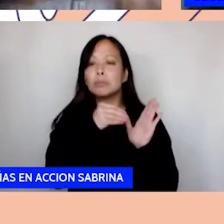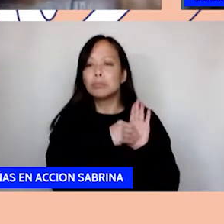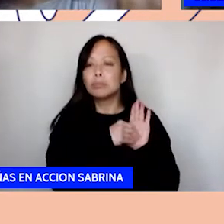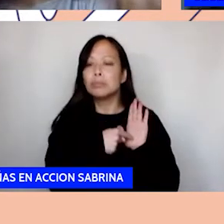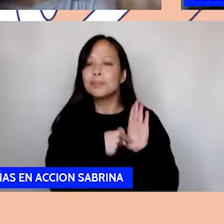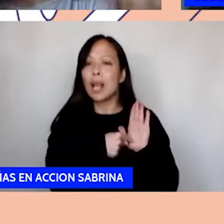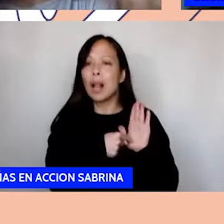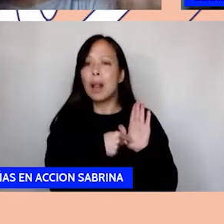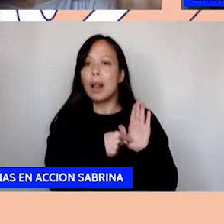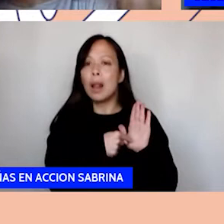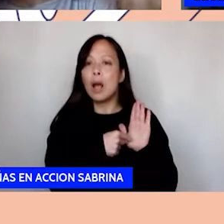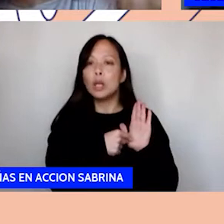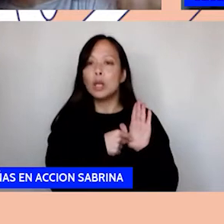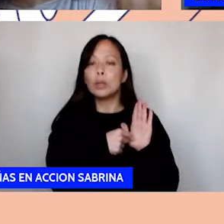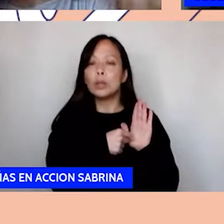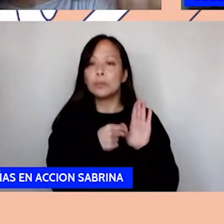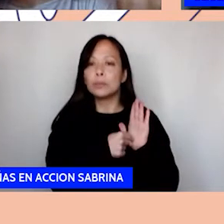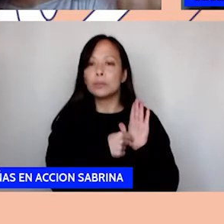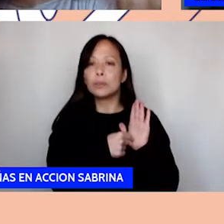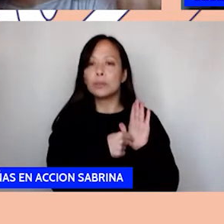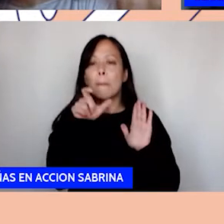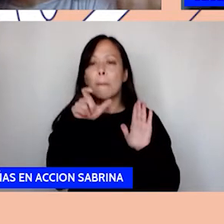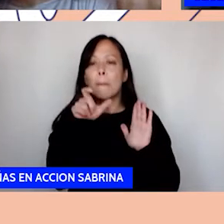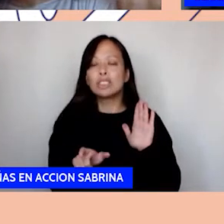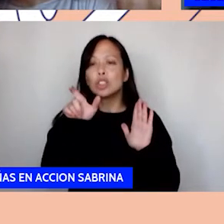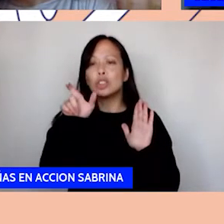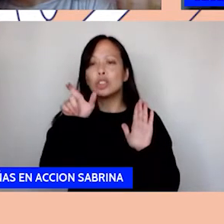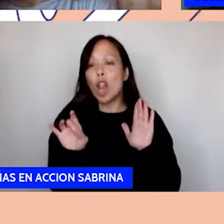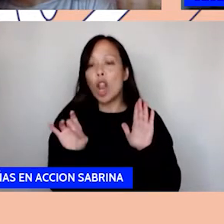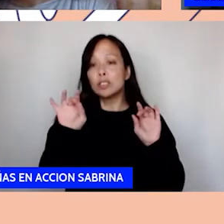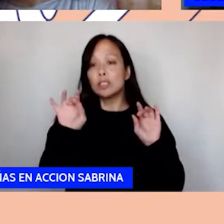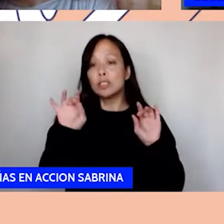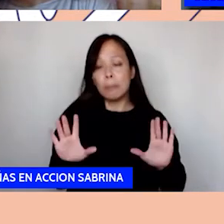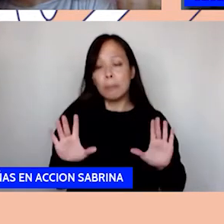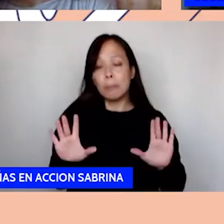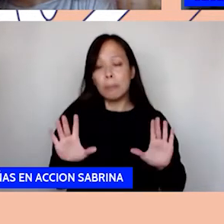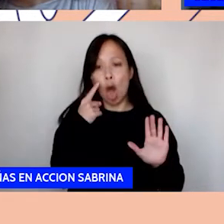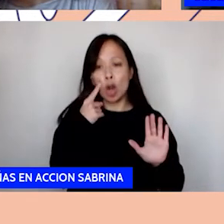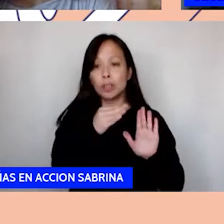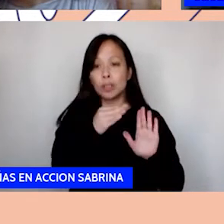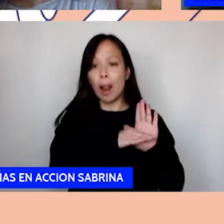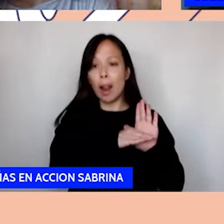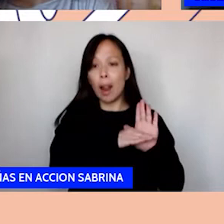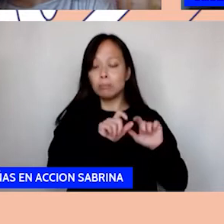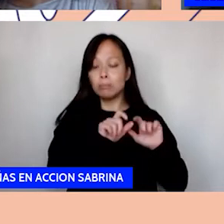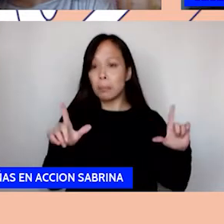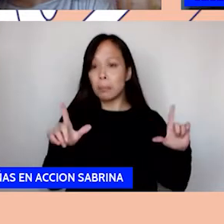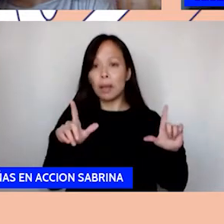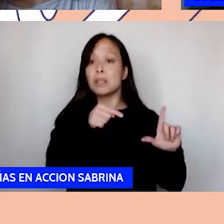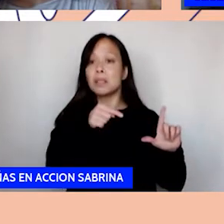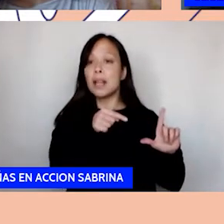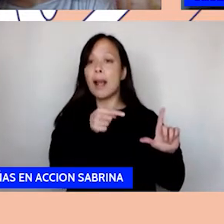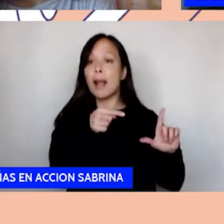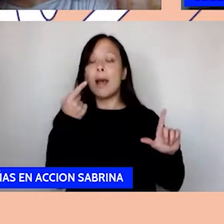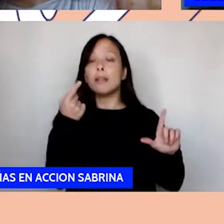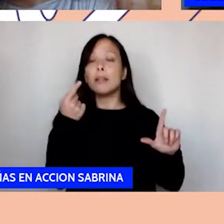están como solamente tratando de conocer y empaparse de la comunidad, ¿no? Obtienes información de aquí y de allá,